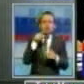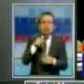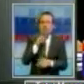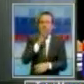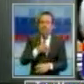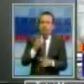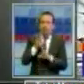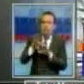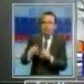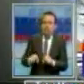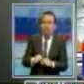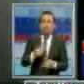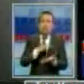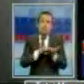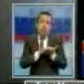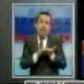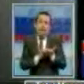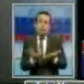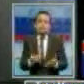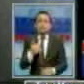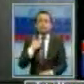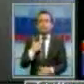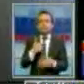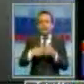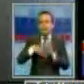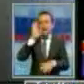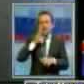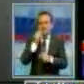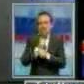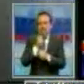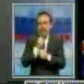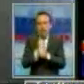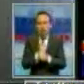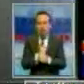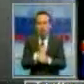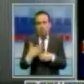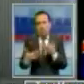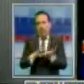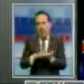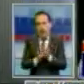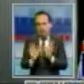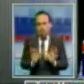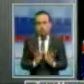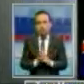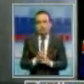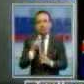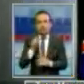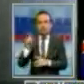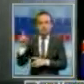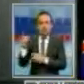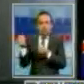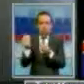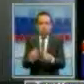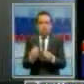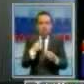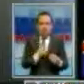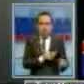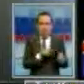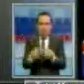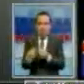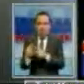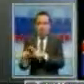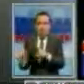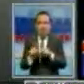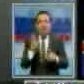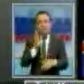no estamos de acuerdo? Por ejemplo, si nosotros creemos que el camino para crear más empleo, por dar un ejemplo, el que ellos proponen versus el que nosotros proponemos, hay diferencia, hay